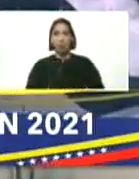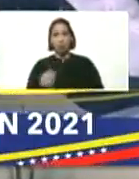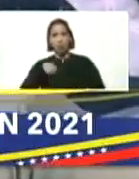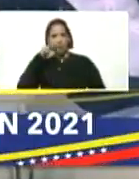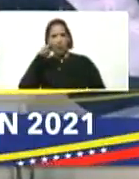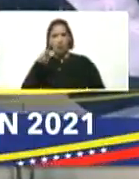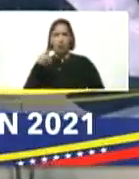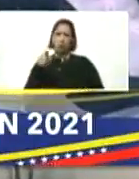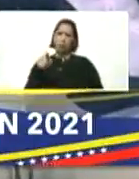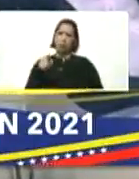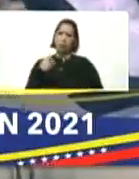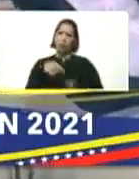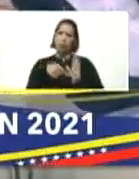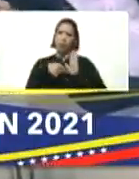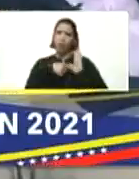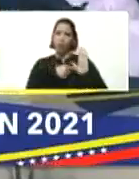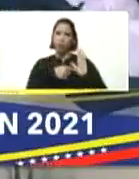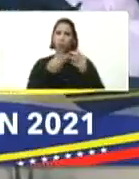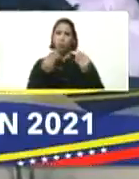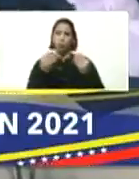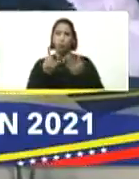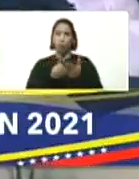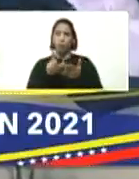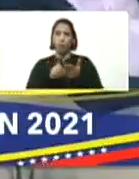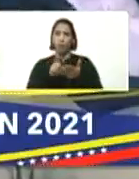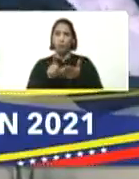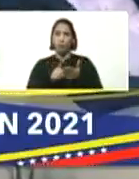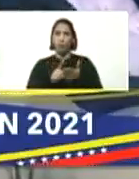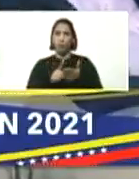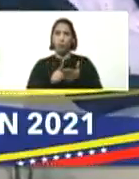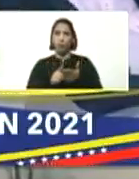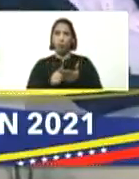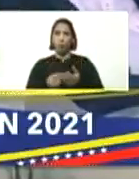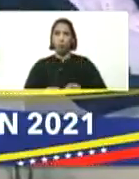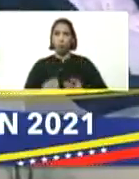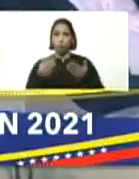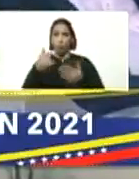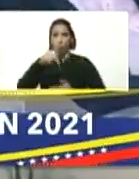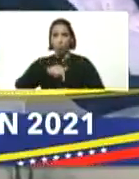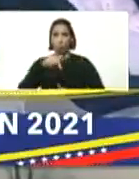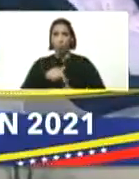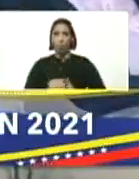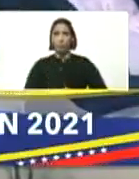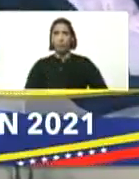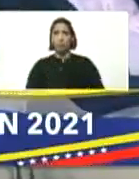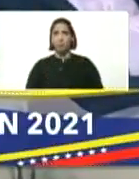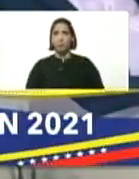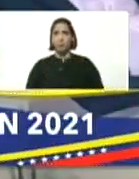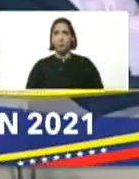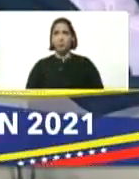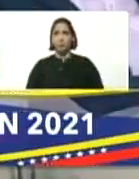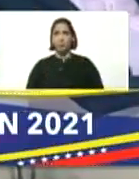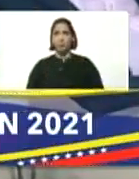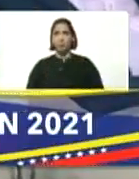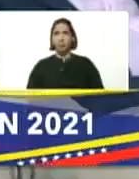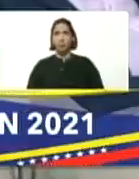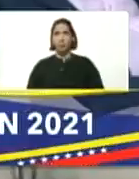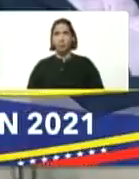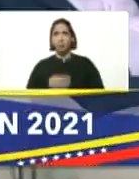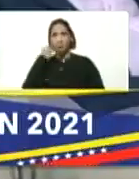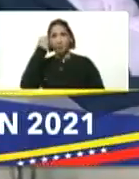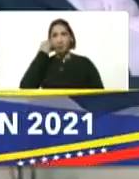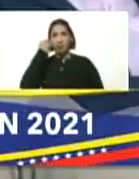usted mostrando tantos ejemplares de los libros que se están presentando aquí el día de hoy,